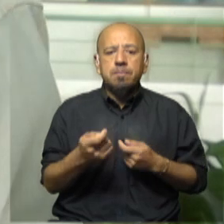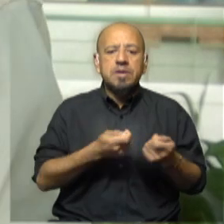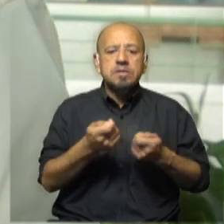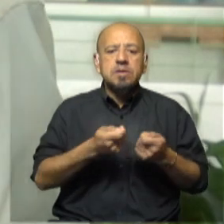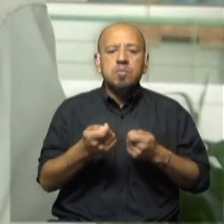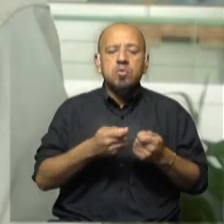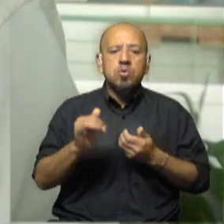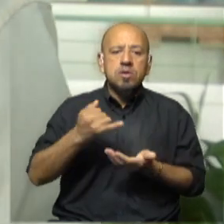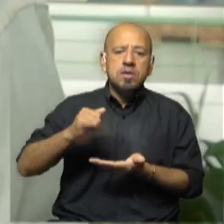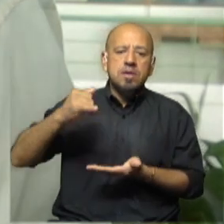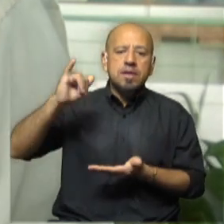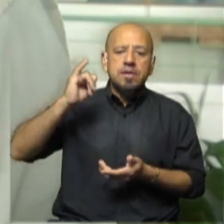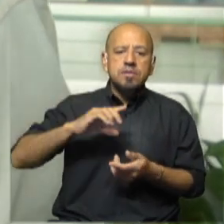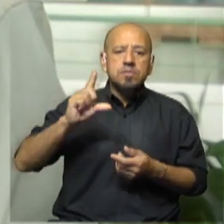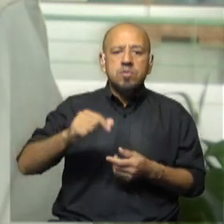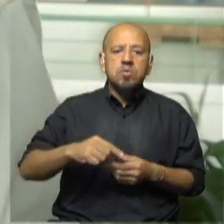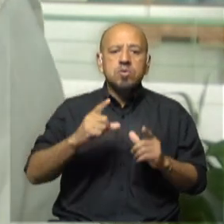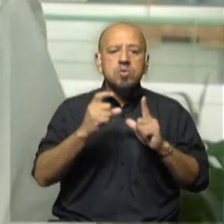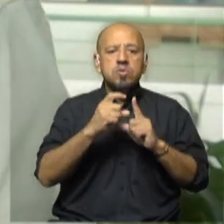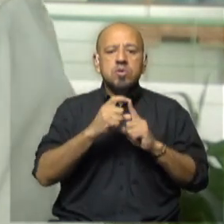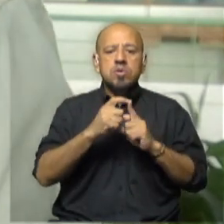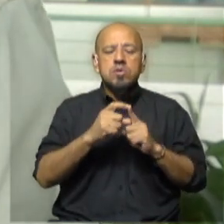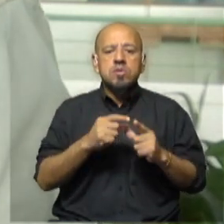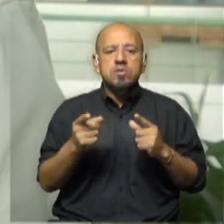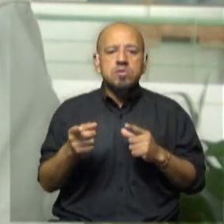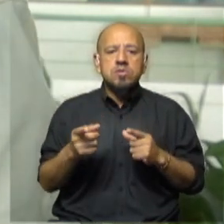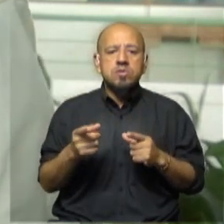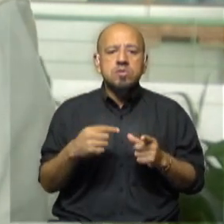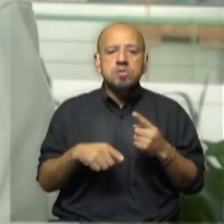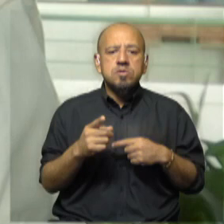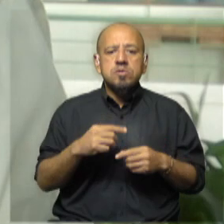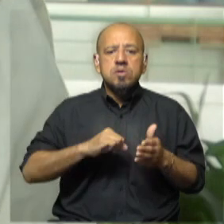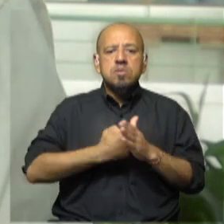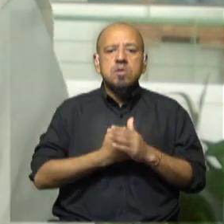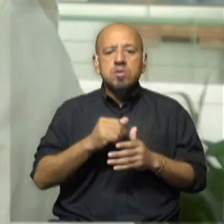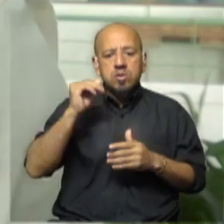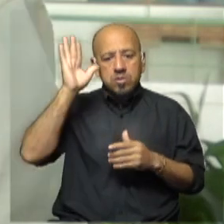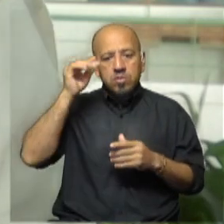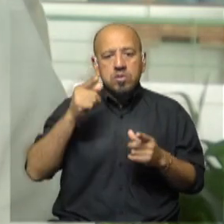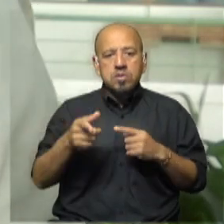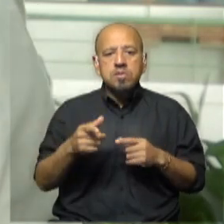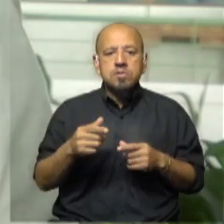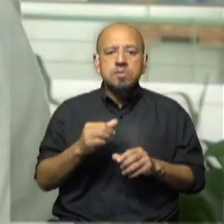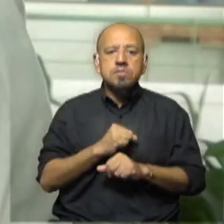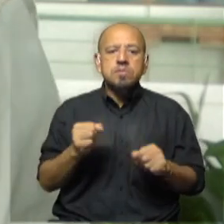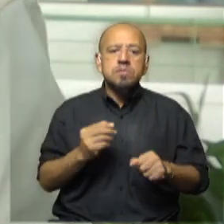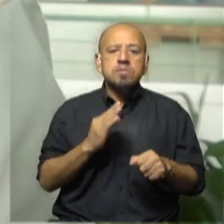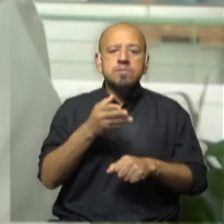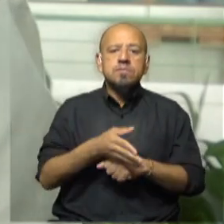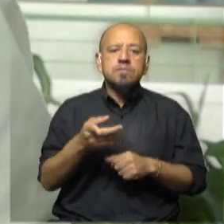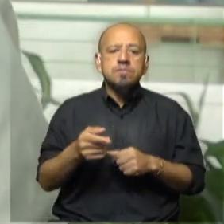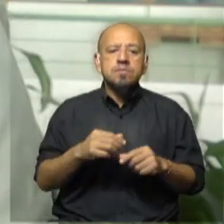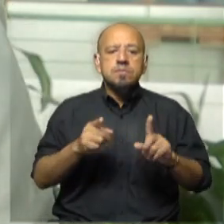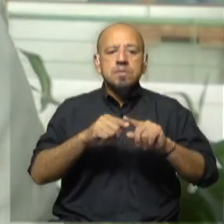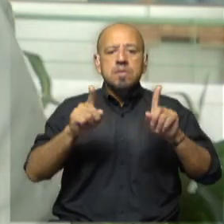tanto en pesos como en dólares, que se habilitan a través de República Microfinanzas. Los mismos los productores pueden acceder a través de un